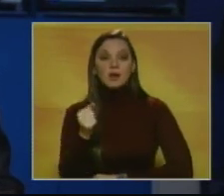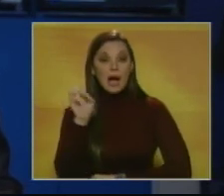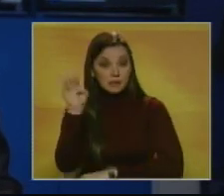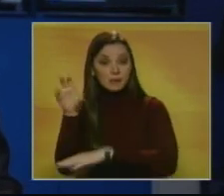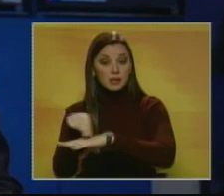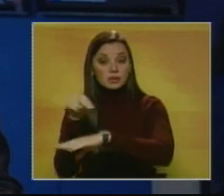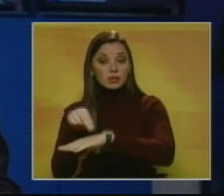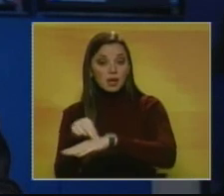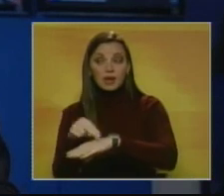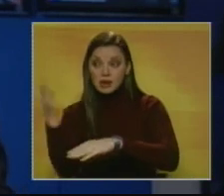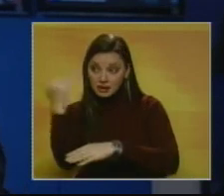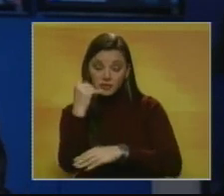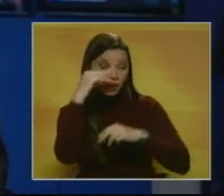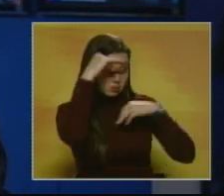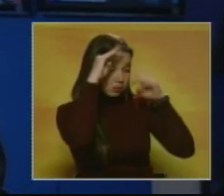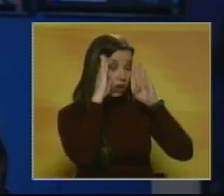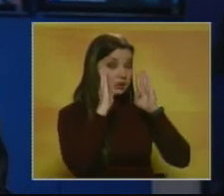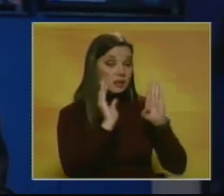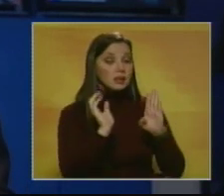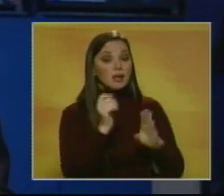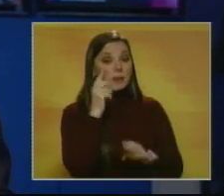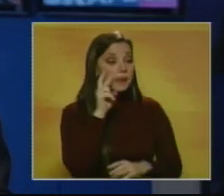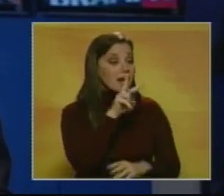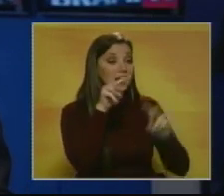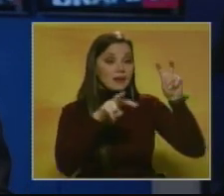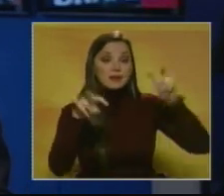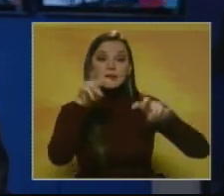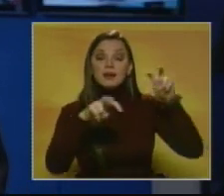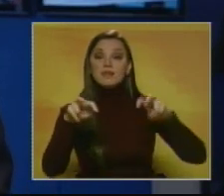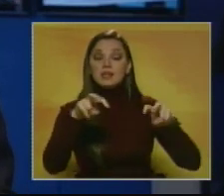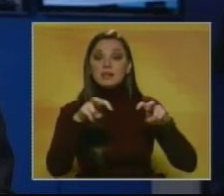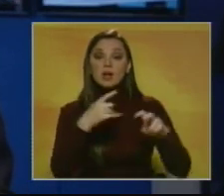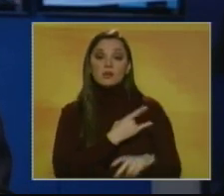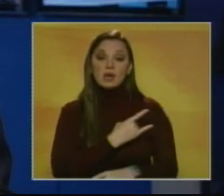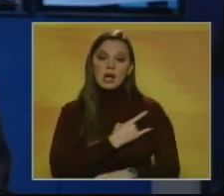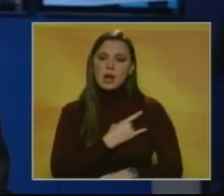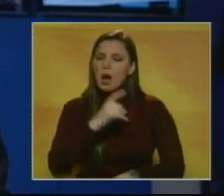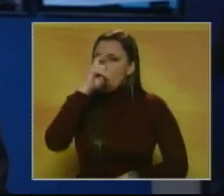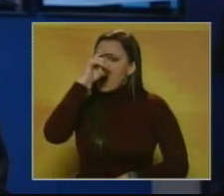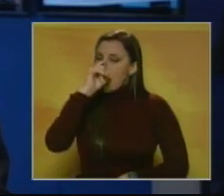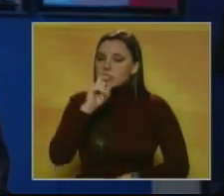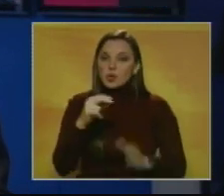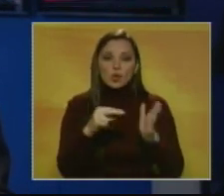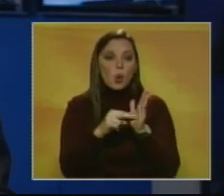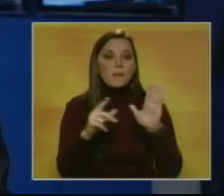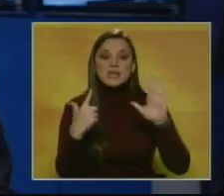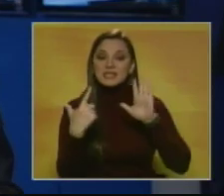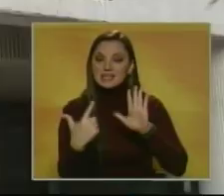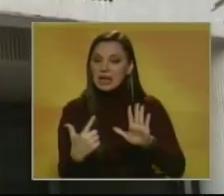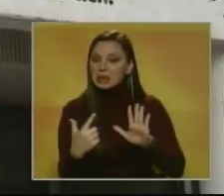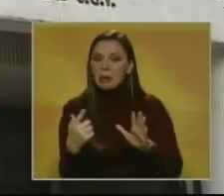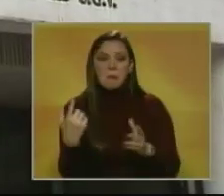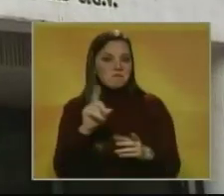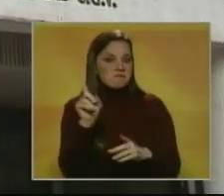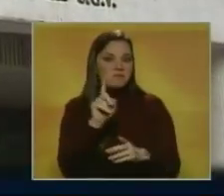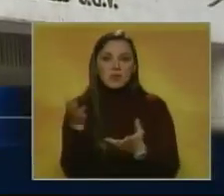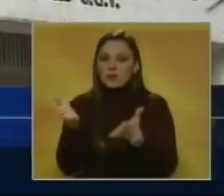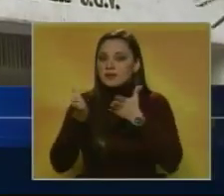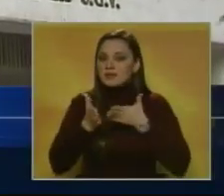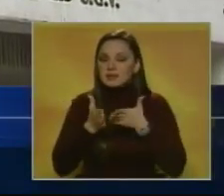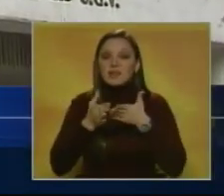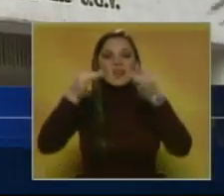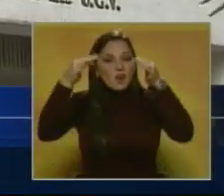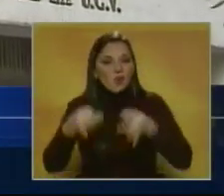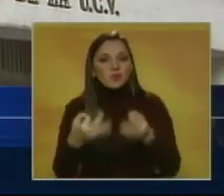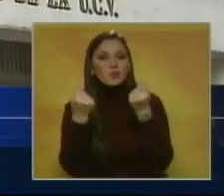las universidades autónomas y públicas del país. Sostienen que desde el año 2007 no reciben un presupuesto justo. Víctor Márquez,